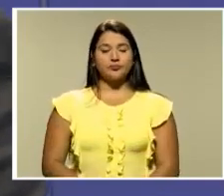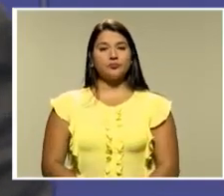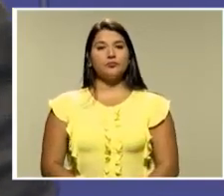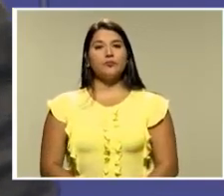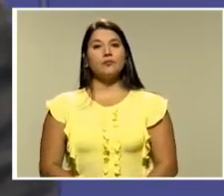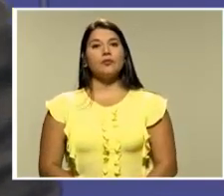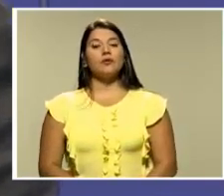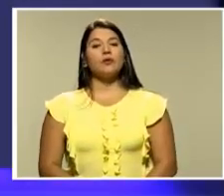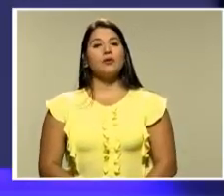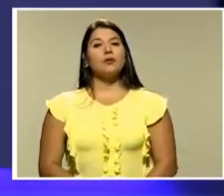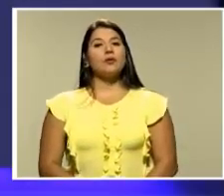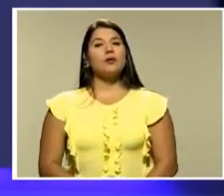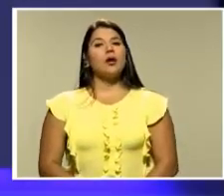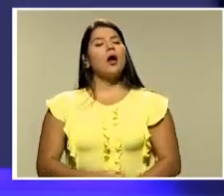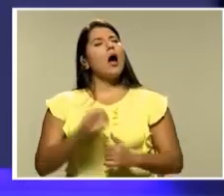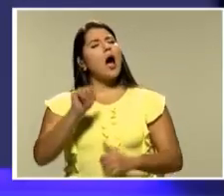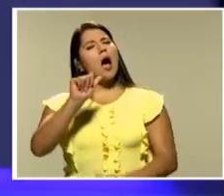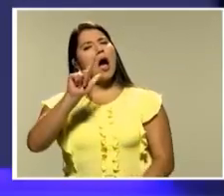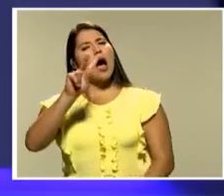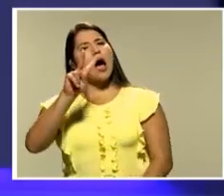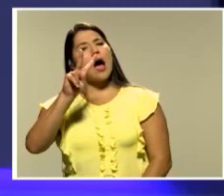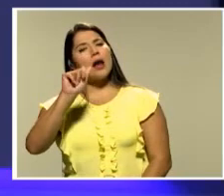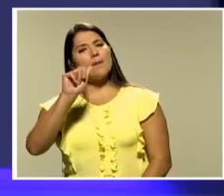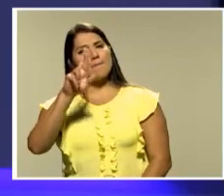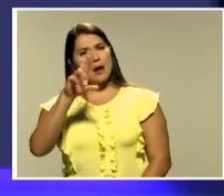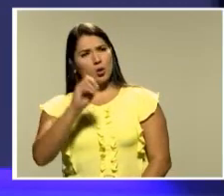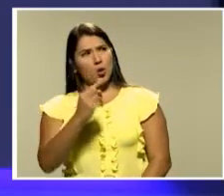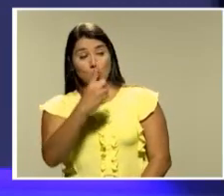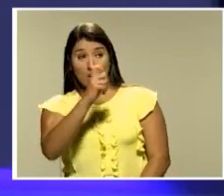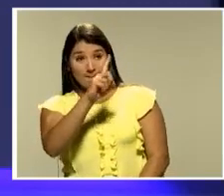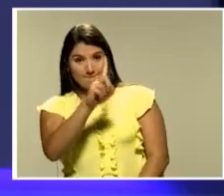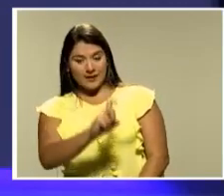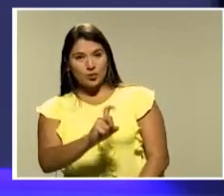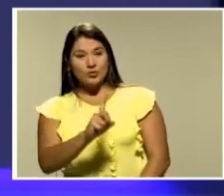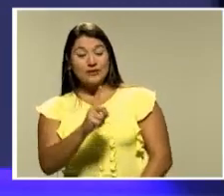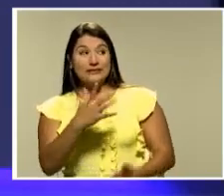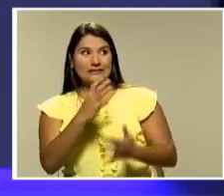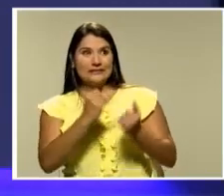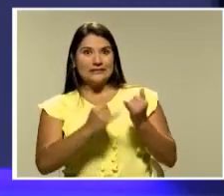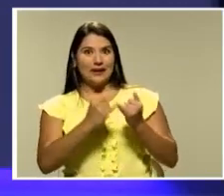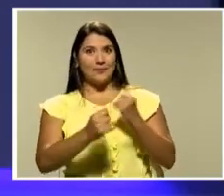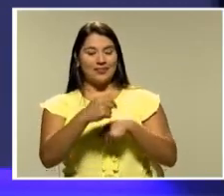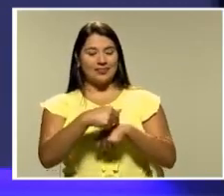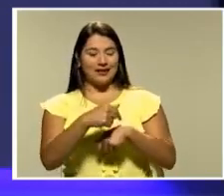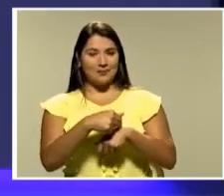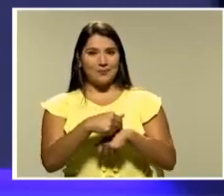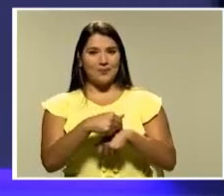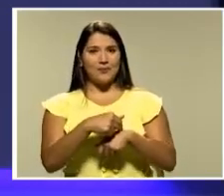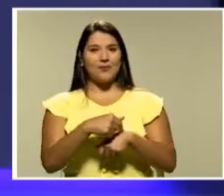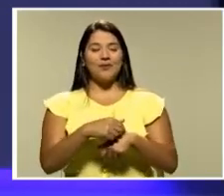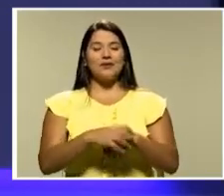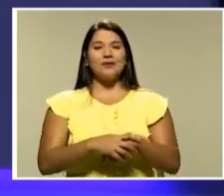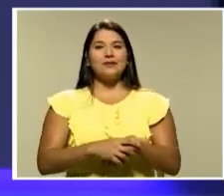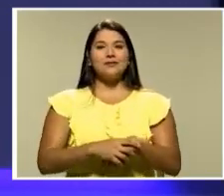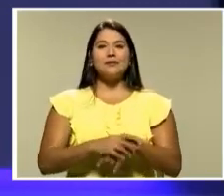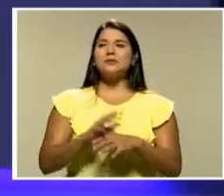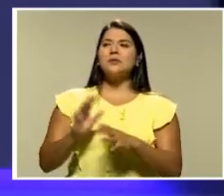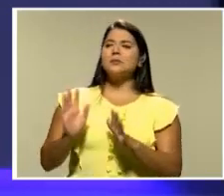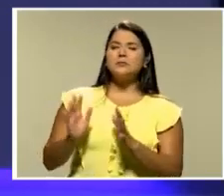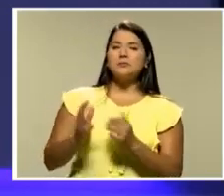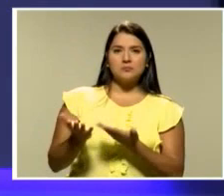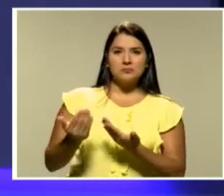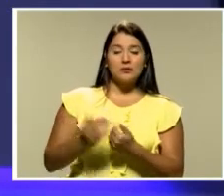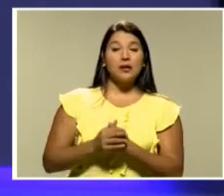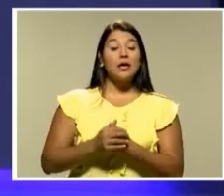Sí. Don Álvaro, una pregunta, bueno, se nos va agotando el tiempo. No, por favor.